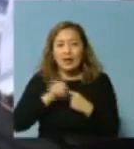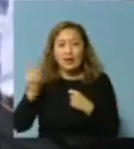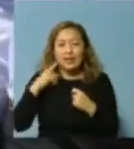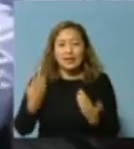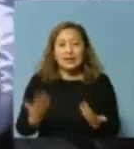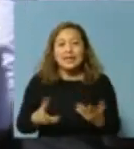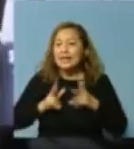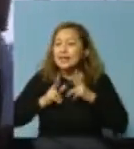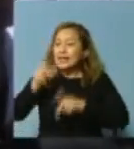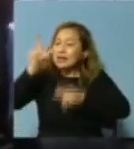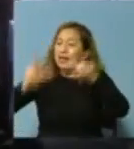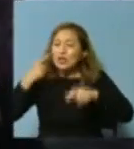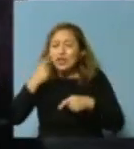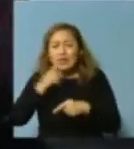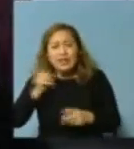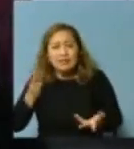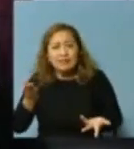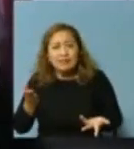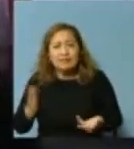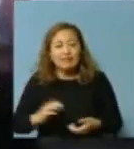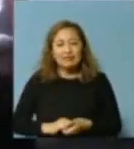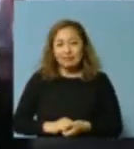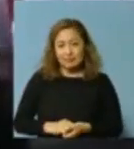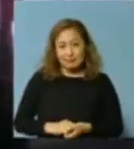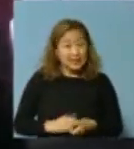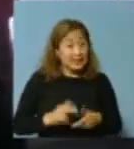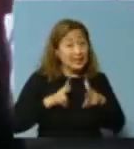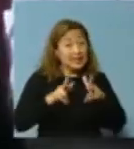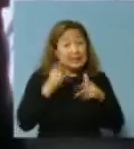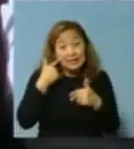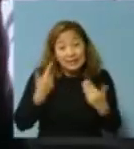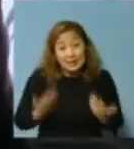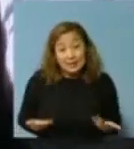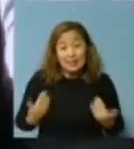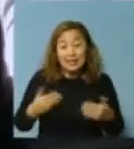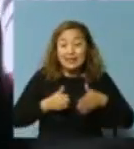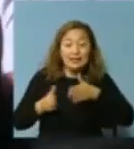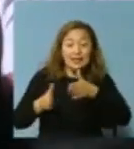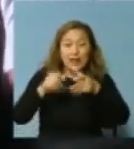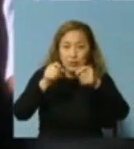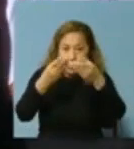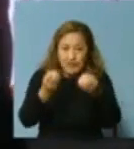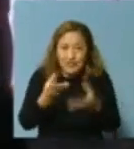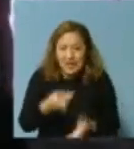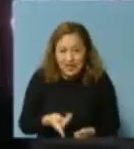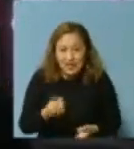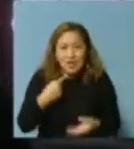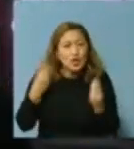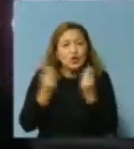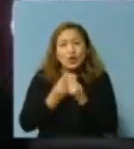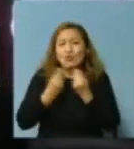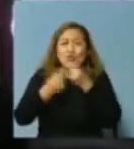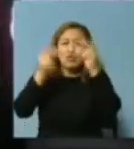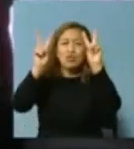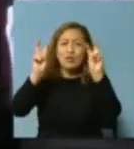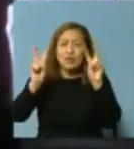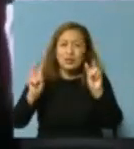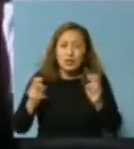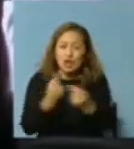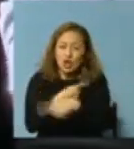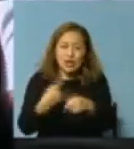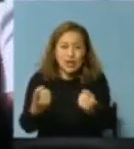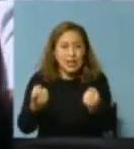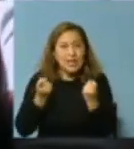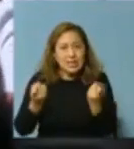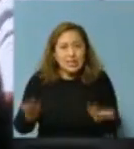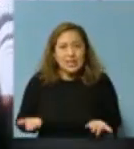caso, ¿qué le dice a la comunidad en sí? No, decirle que yo creo que este es el camino, pero bueno, como verás, son muchos temas, ¿no?, que necesitan acá